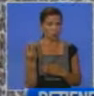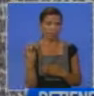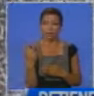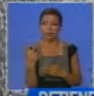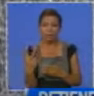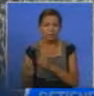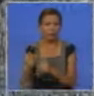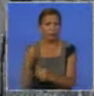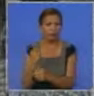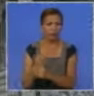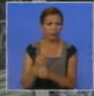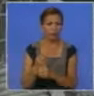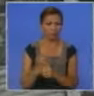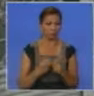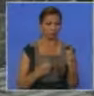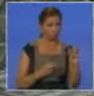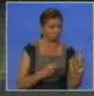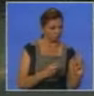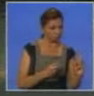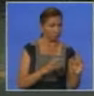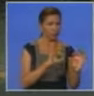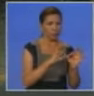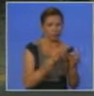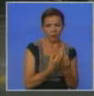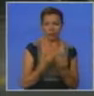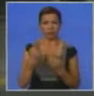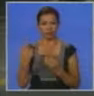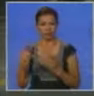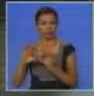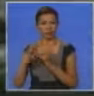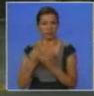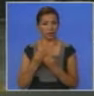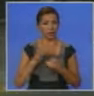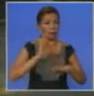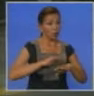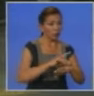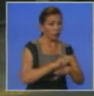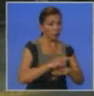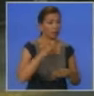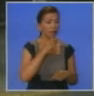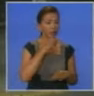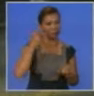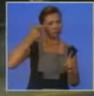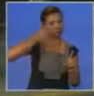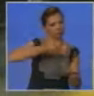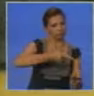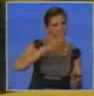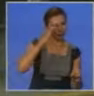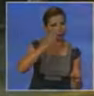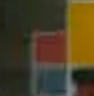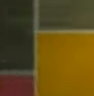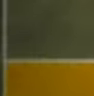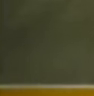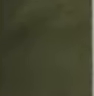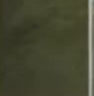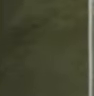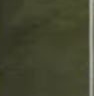víctima junto a sus familiares y el acusado, custodiado por policías. Gisela Bayona, 24 horas.